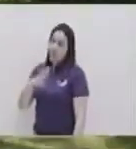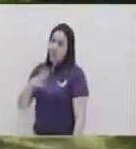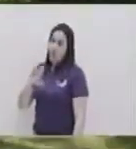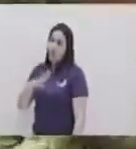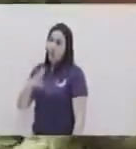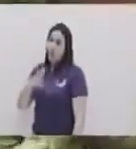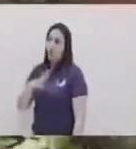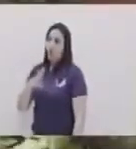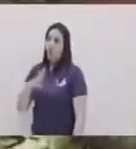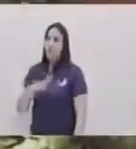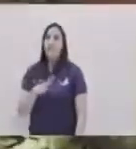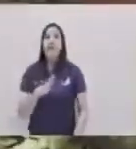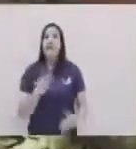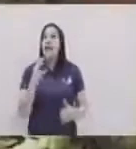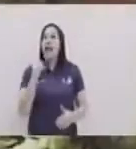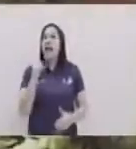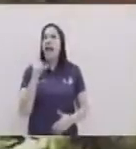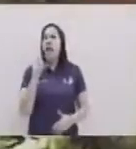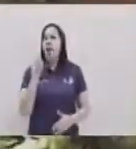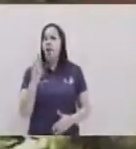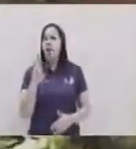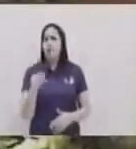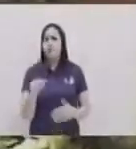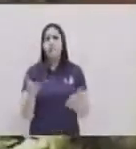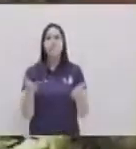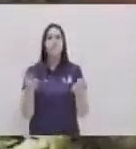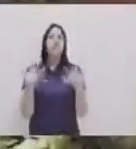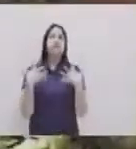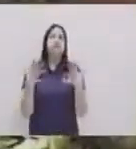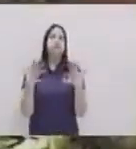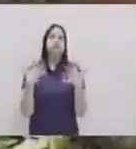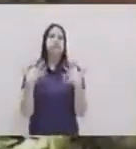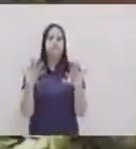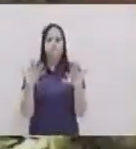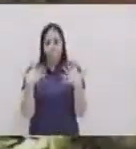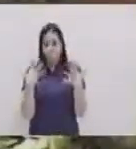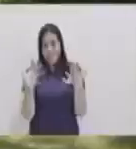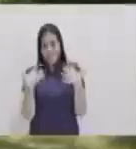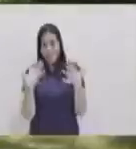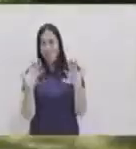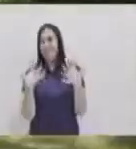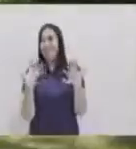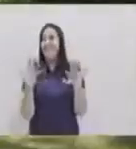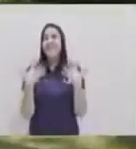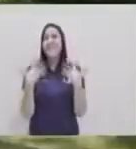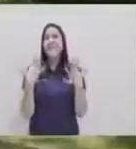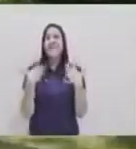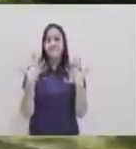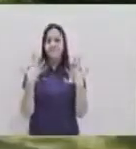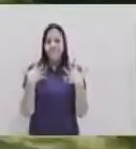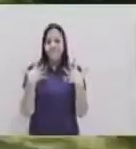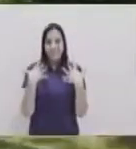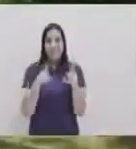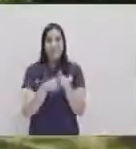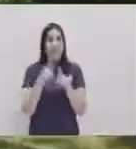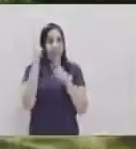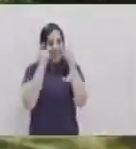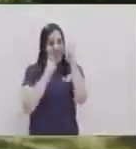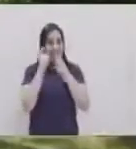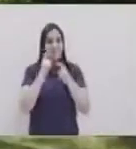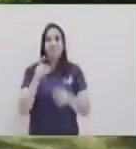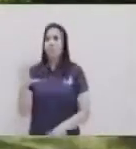decimos tengo, y calor sería agitando las palmas de nuestras manos a la altura de la cabeza y el